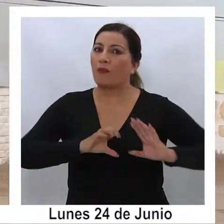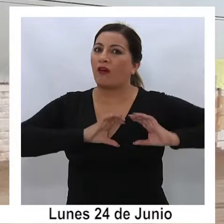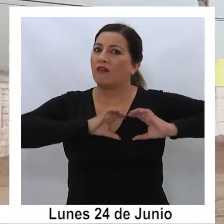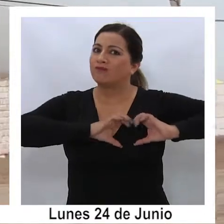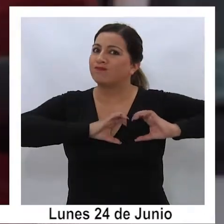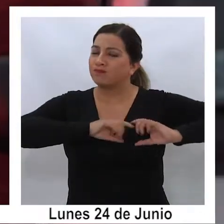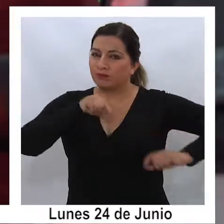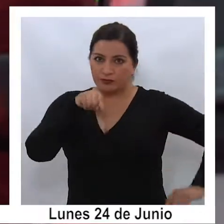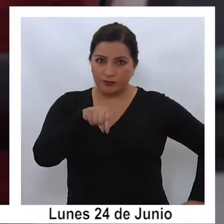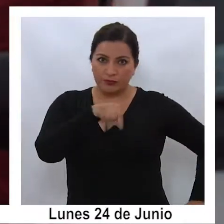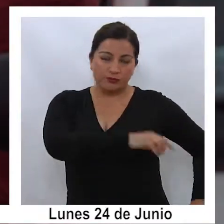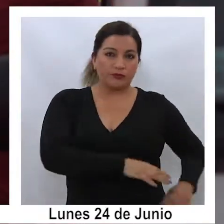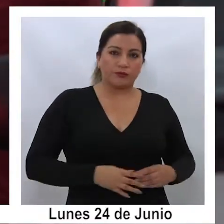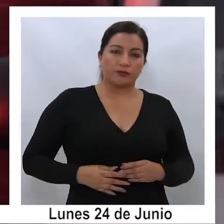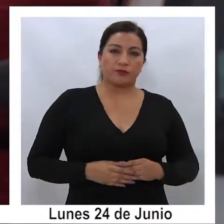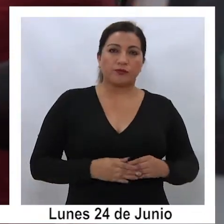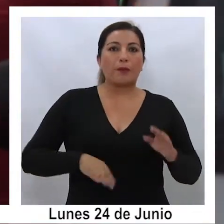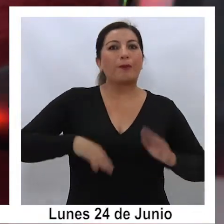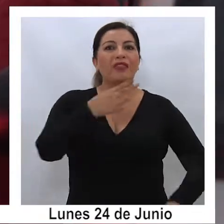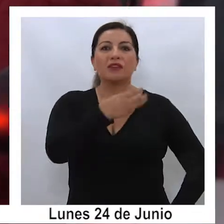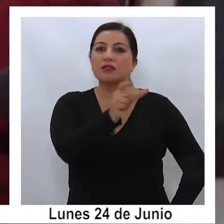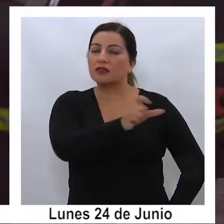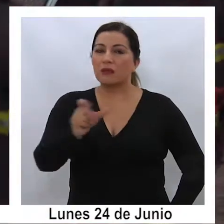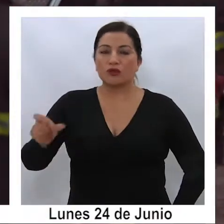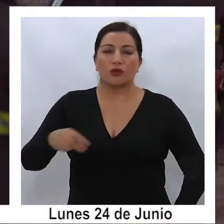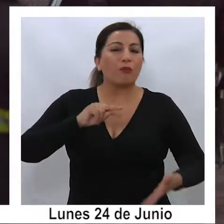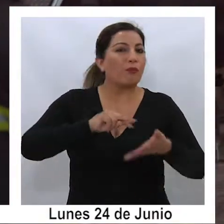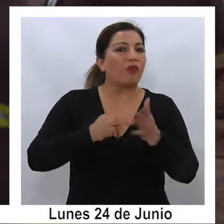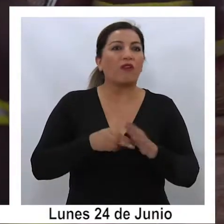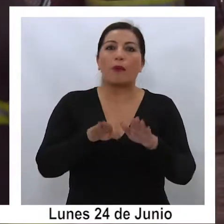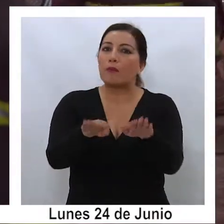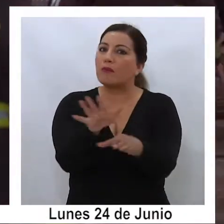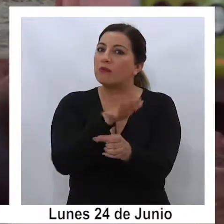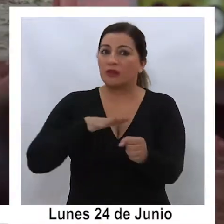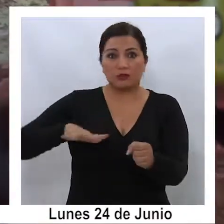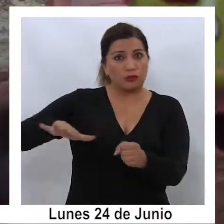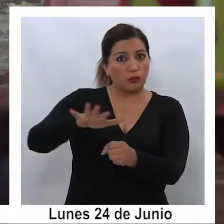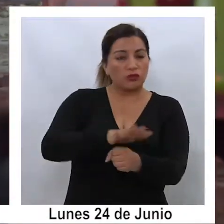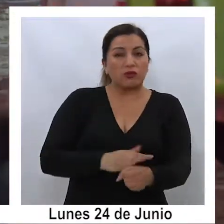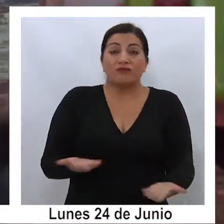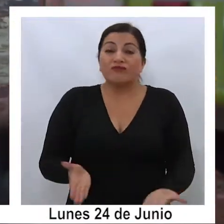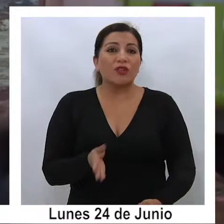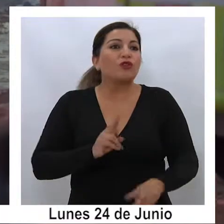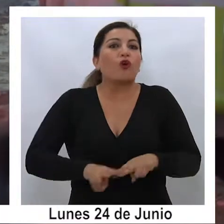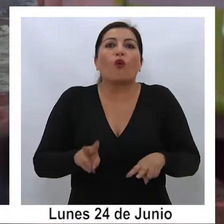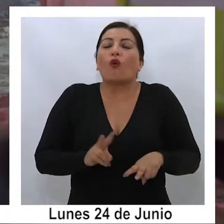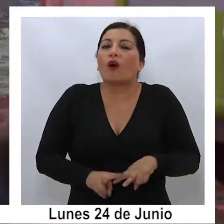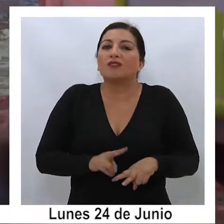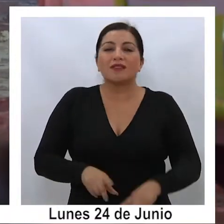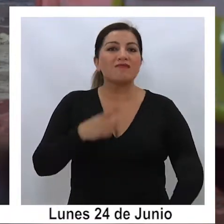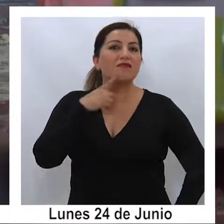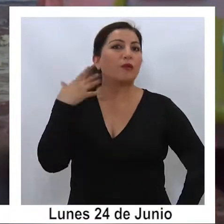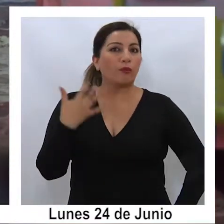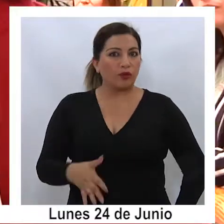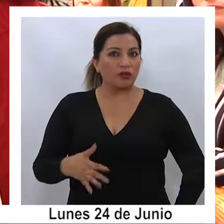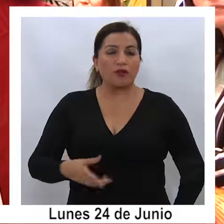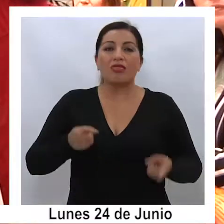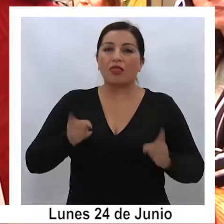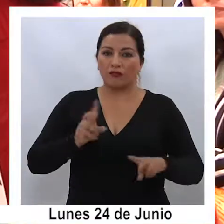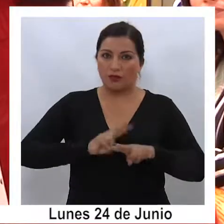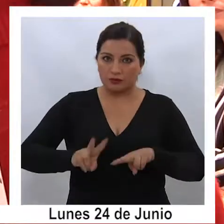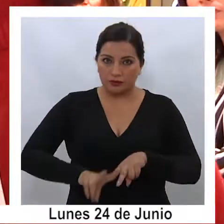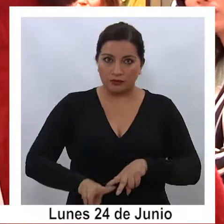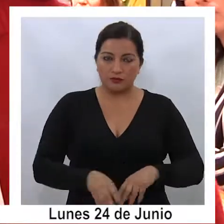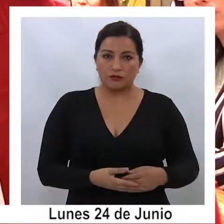Dos personas, más de 300 personas afectadas por esta misma situación y todavía no se le toma la real importancia que se le debe